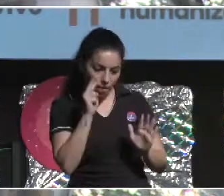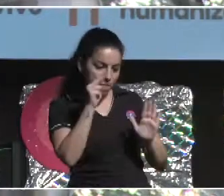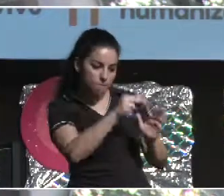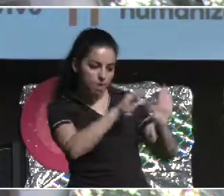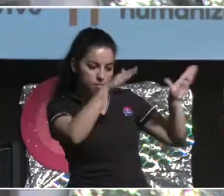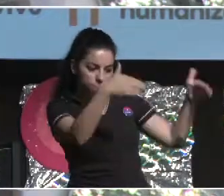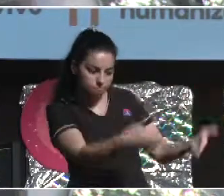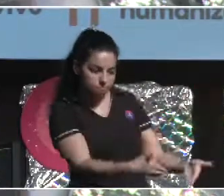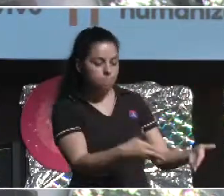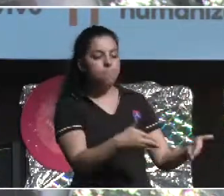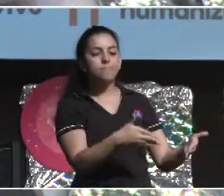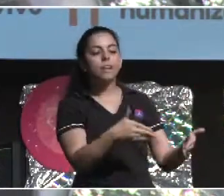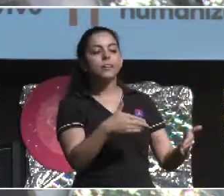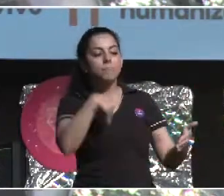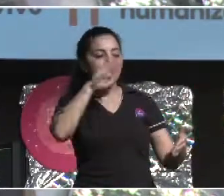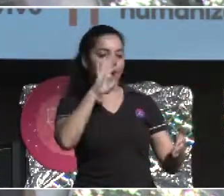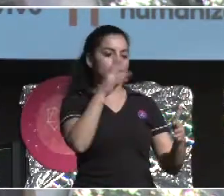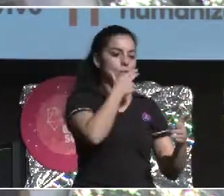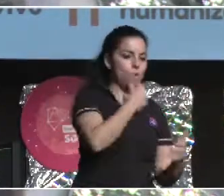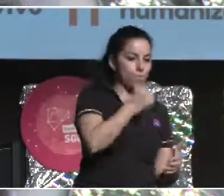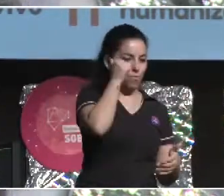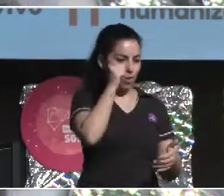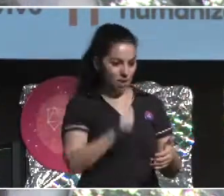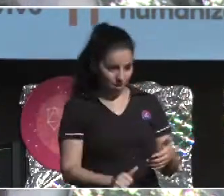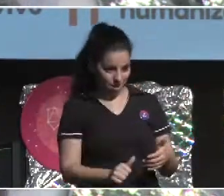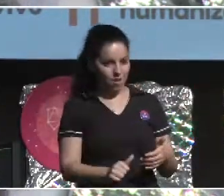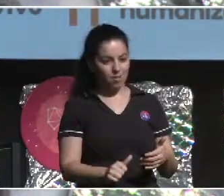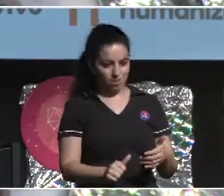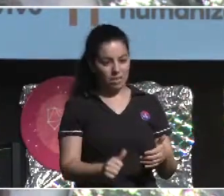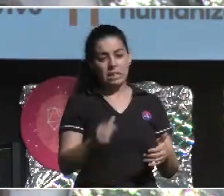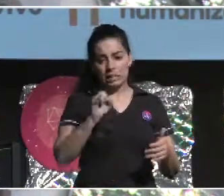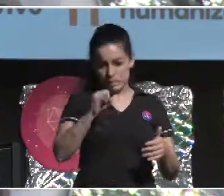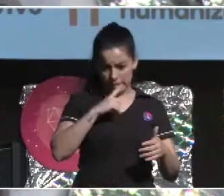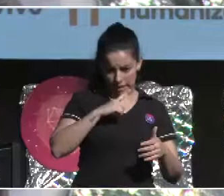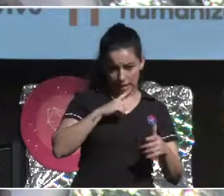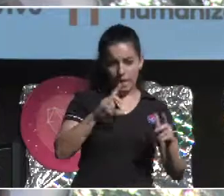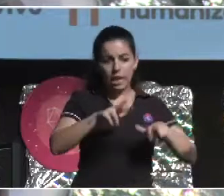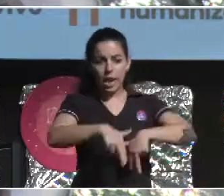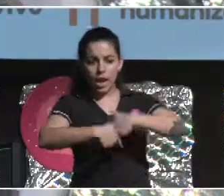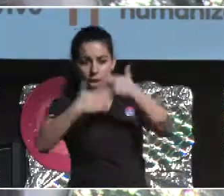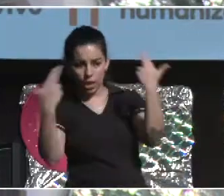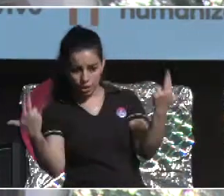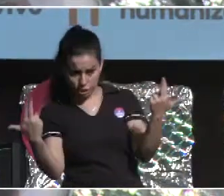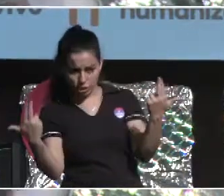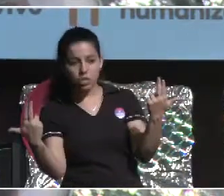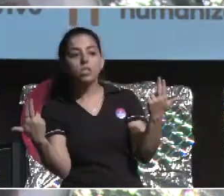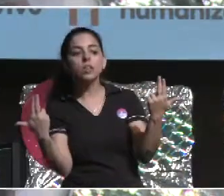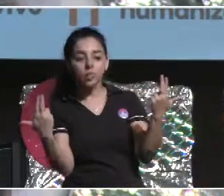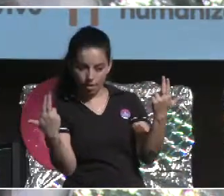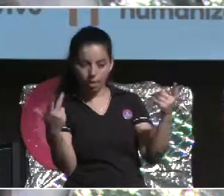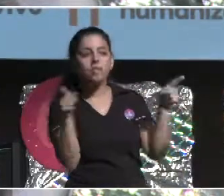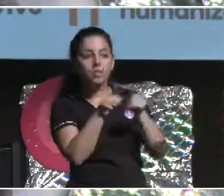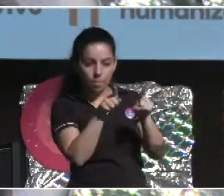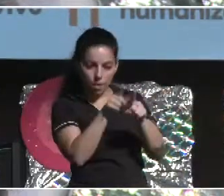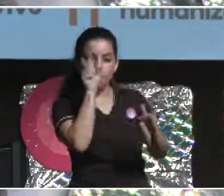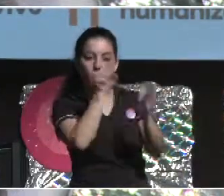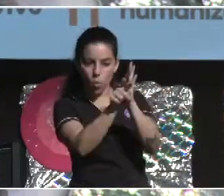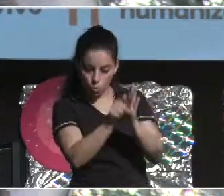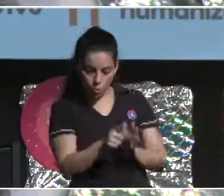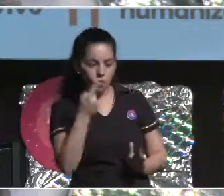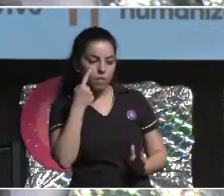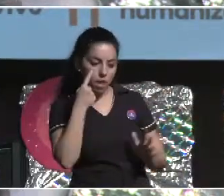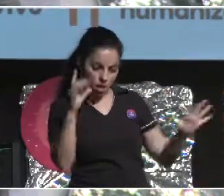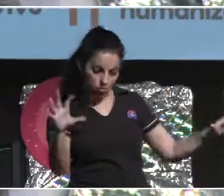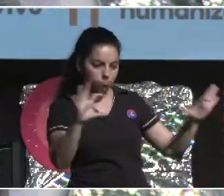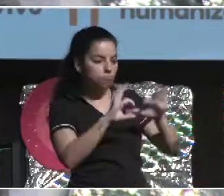era hombre y mujer, también si estaban conectados con alguna etnia. Y eso sirve también para saber, por ejemplo, en el caso de Colombia, ustedes saben